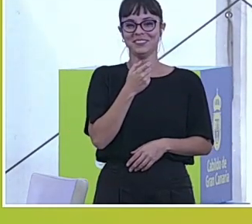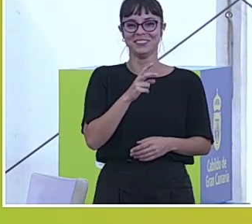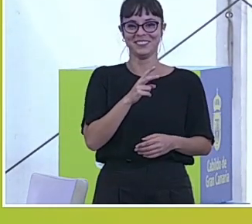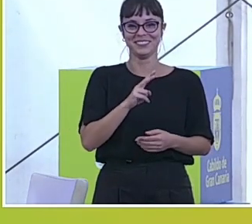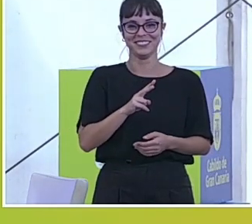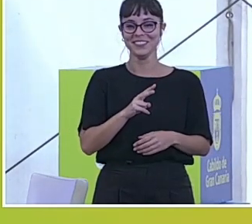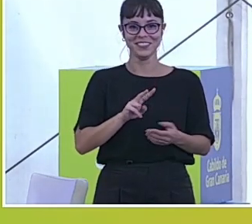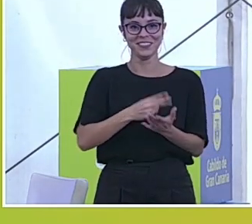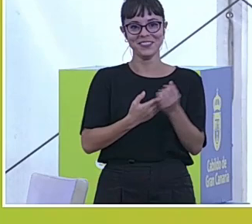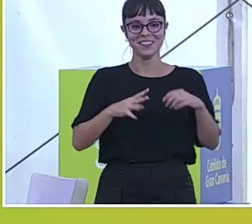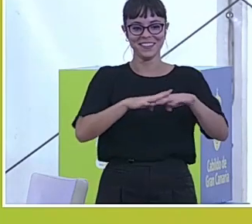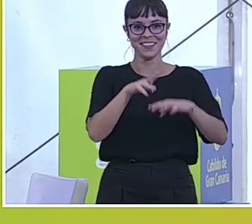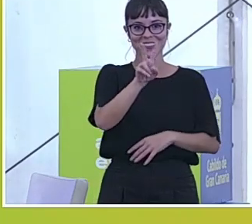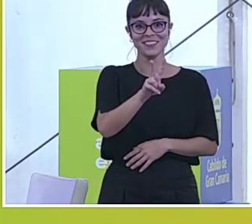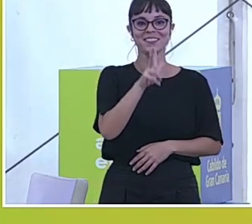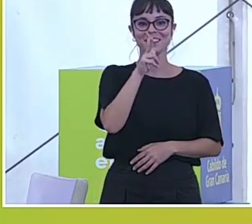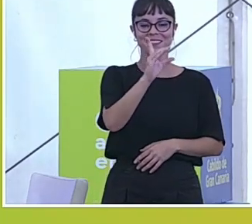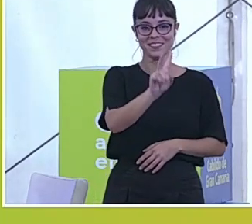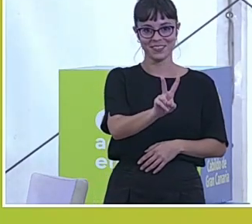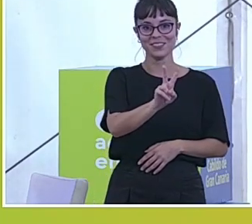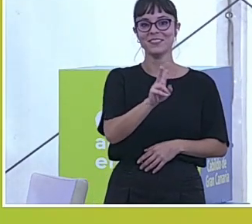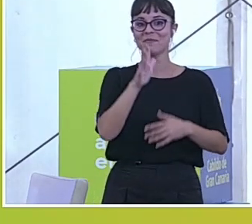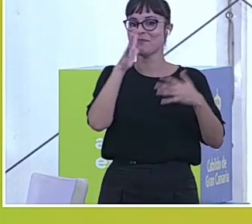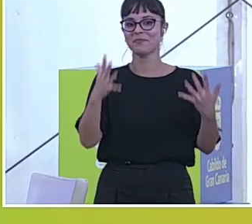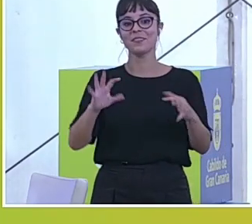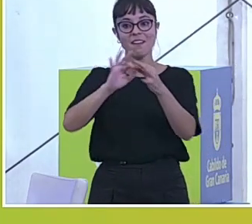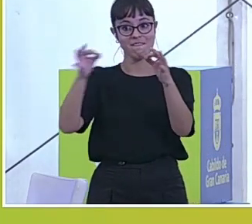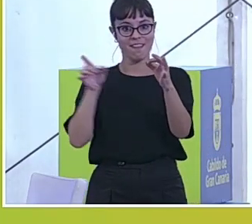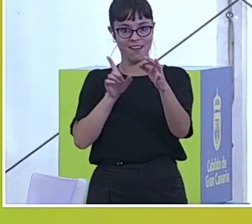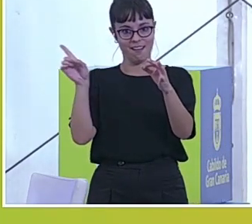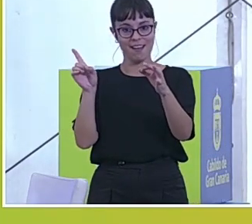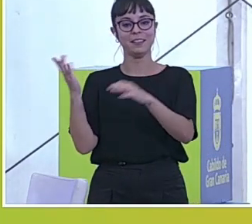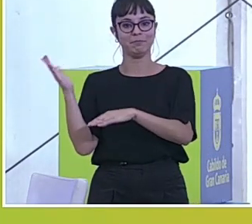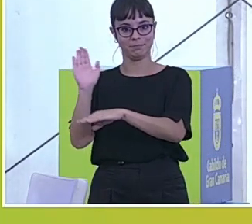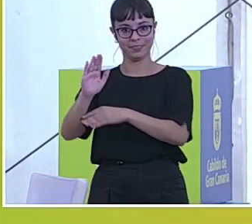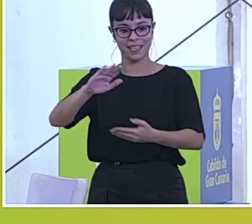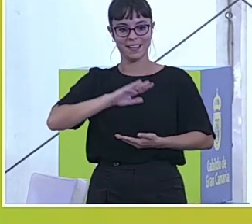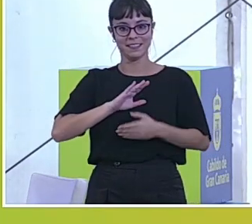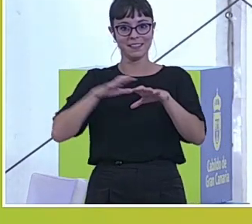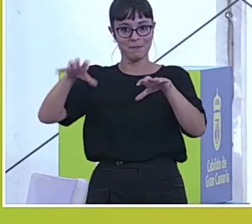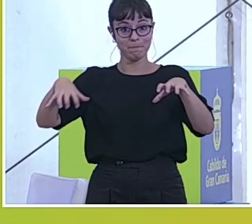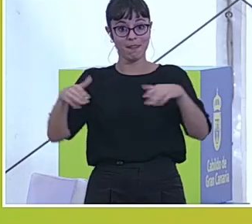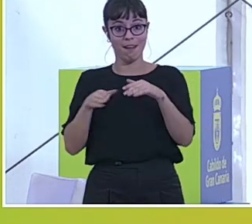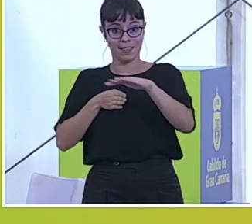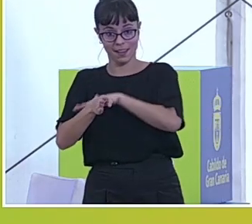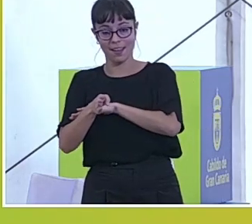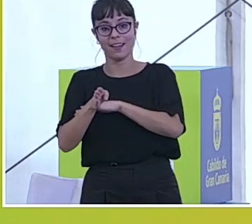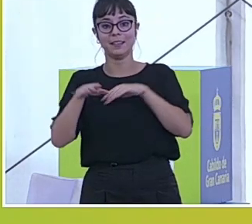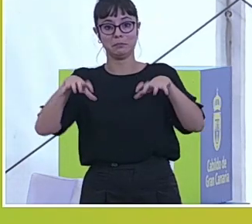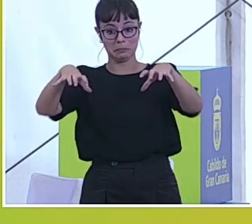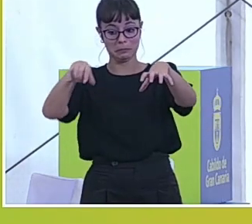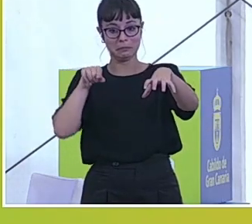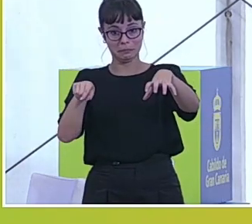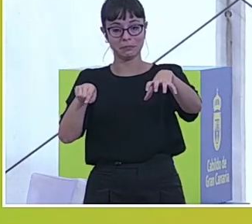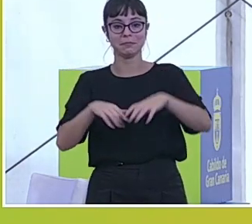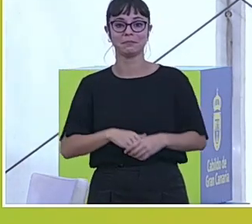mismo en los stands, ¿vale? Se ha traído a la feria, está en los stands del principio, ¿vale? Y